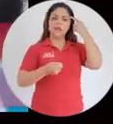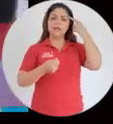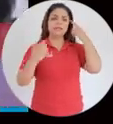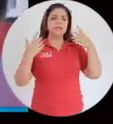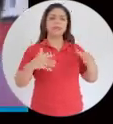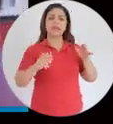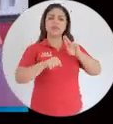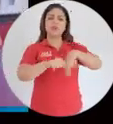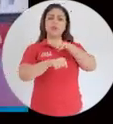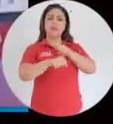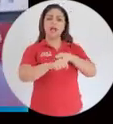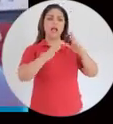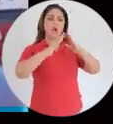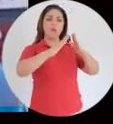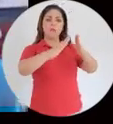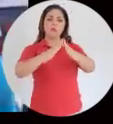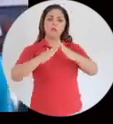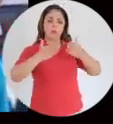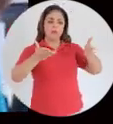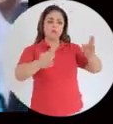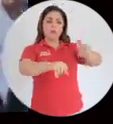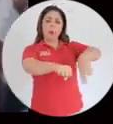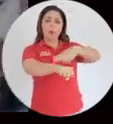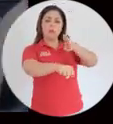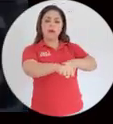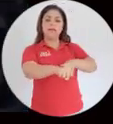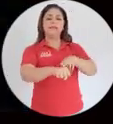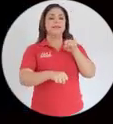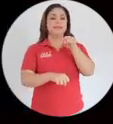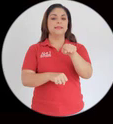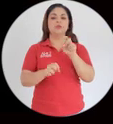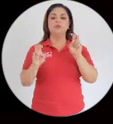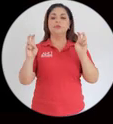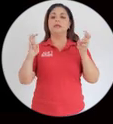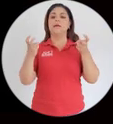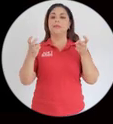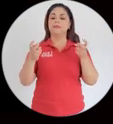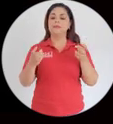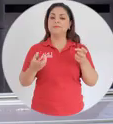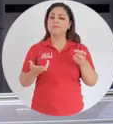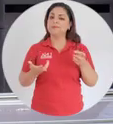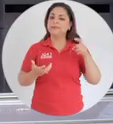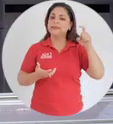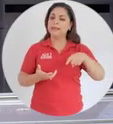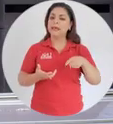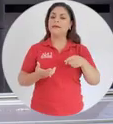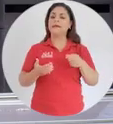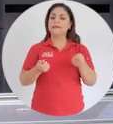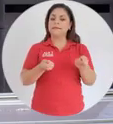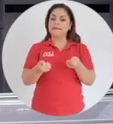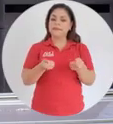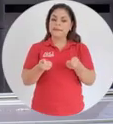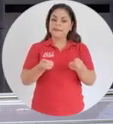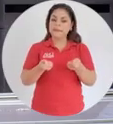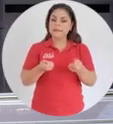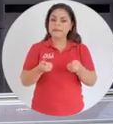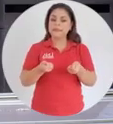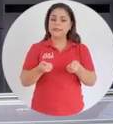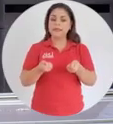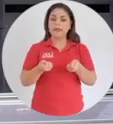como parte de la vida cotidiana de una comunidad. Y eso también es un tema que creo que se maneja con